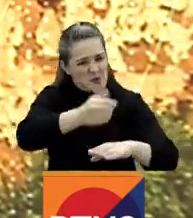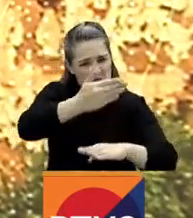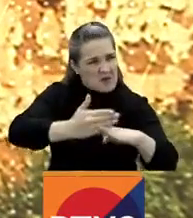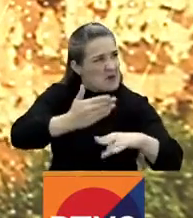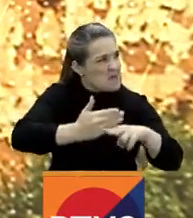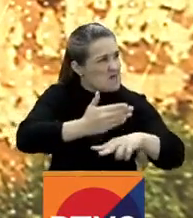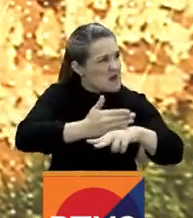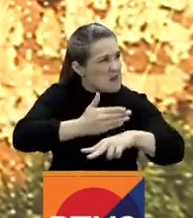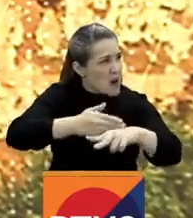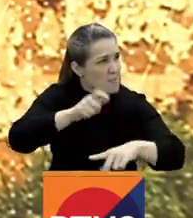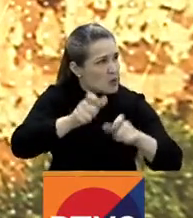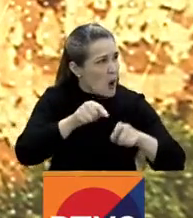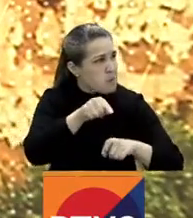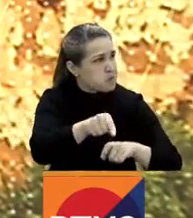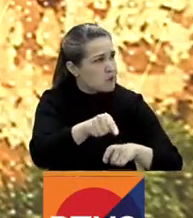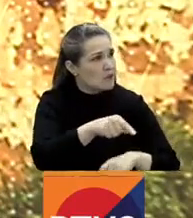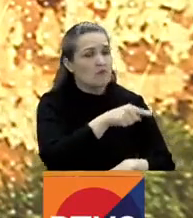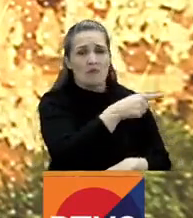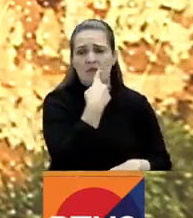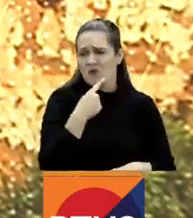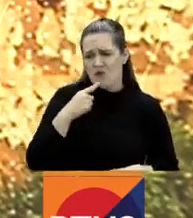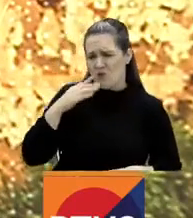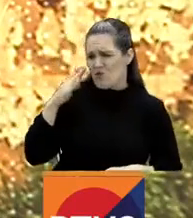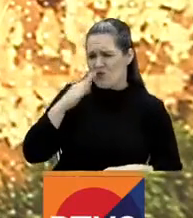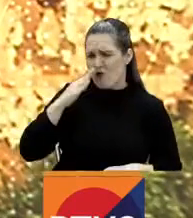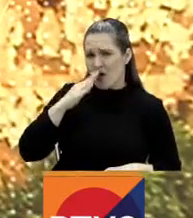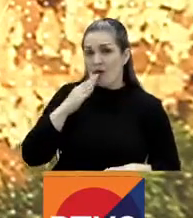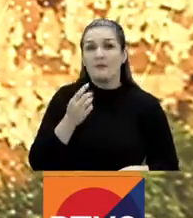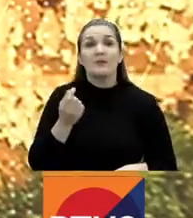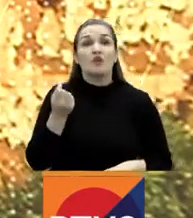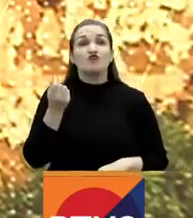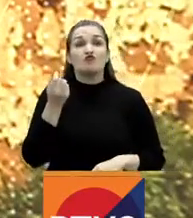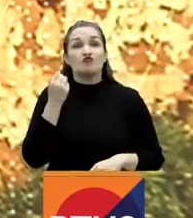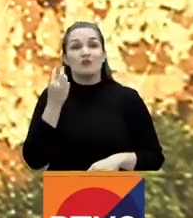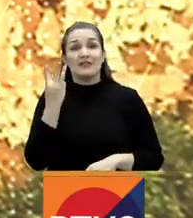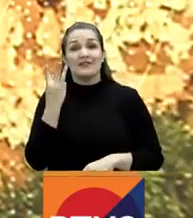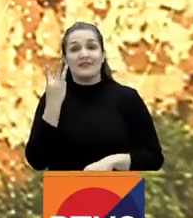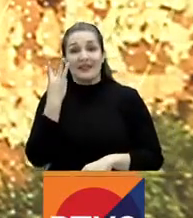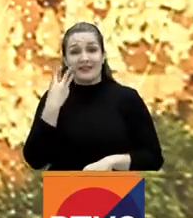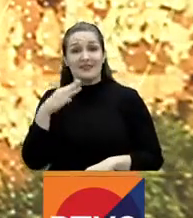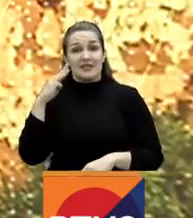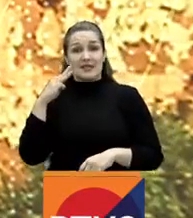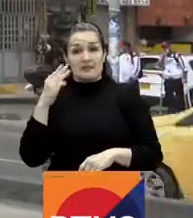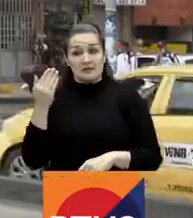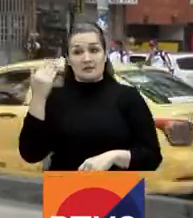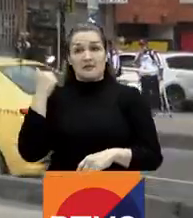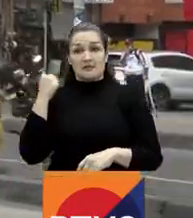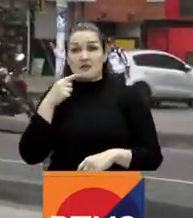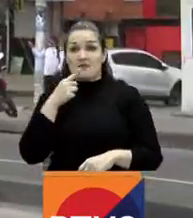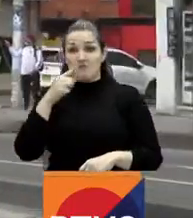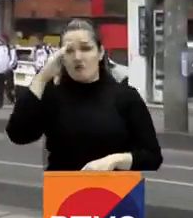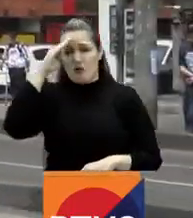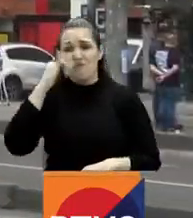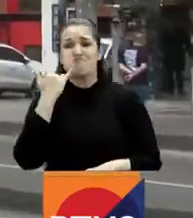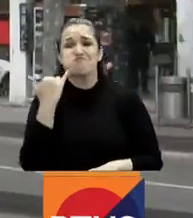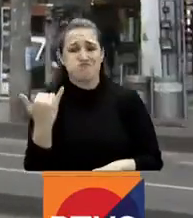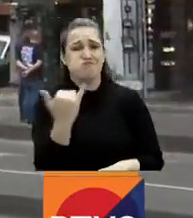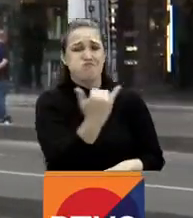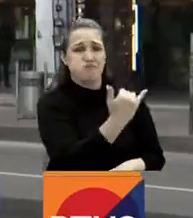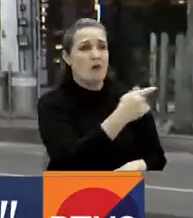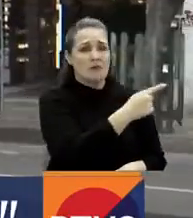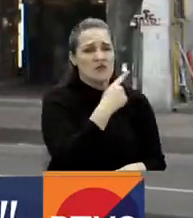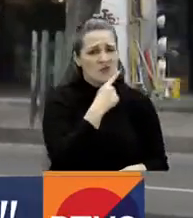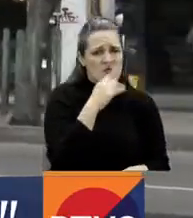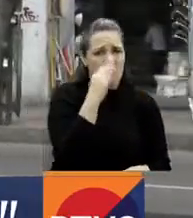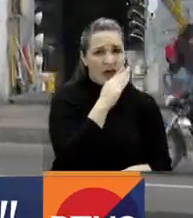a las víctimas hace tres días el propio director de la policía reveló que la ciudad existen estos sitios el funcionamiento de